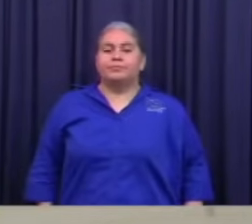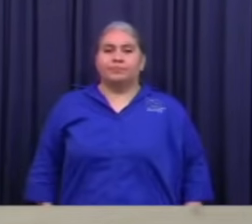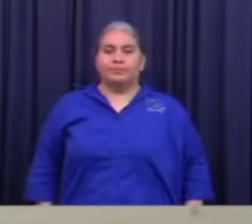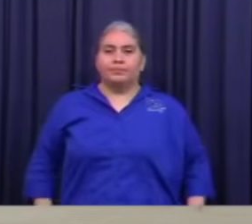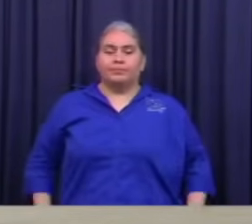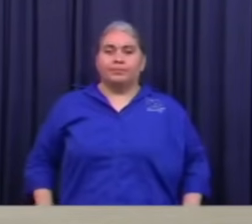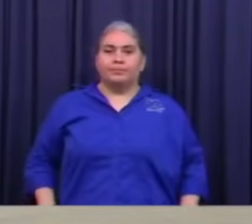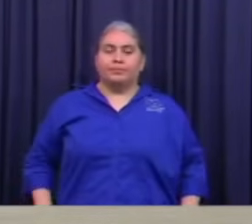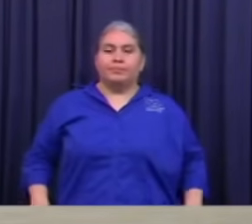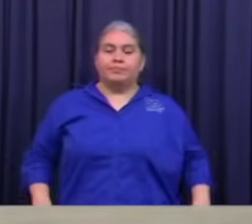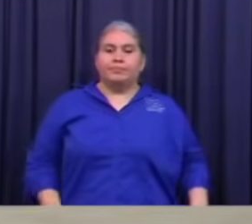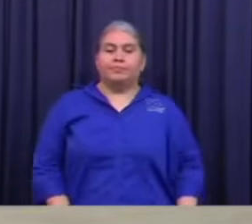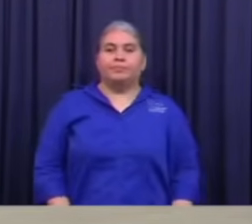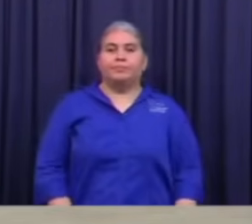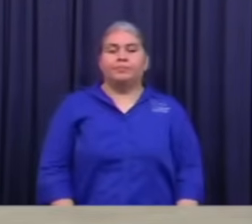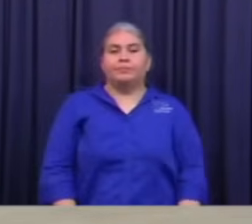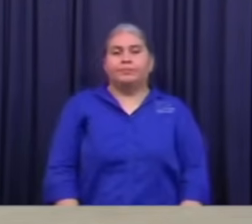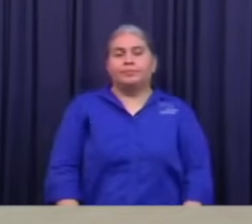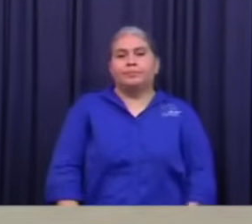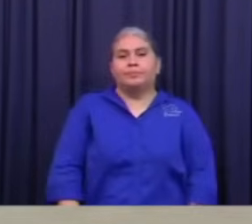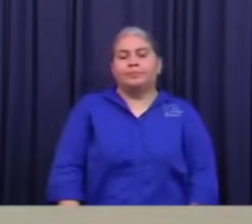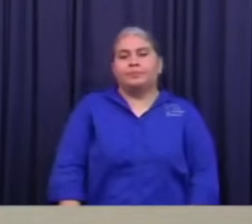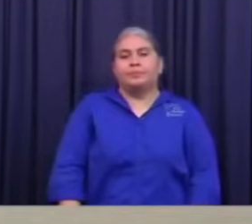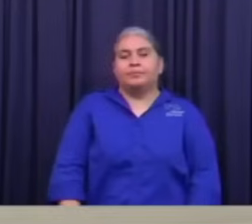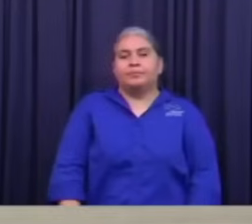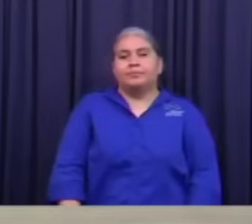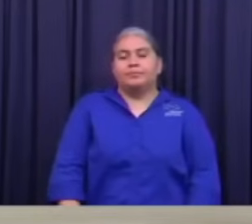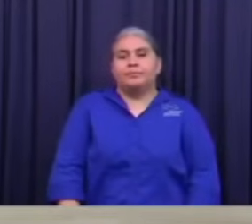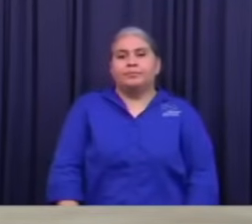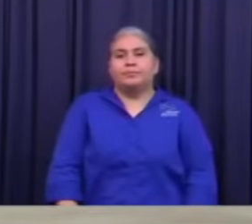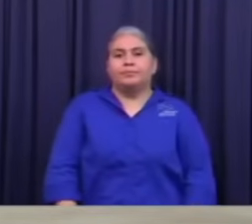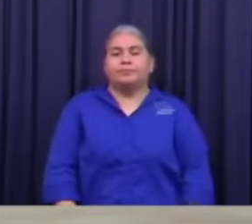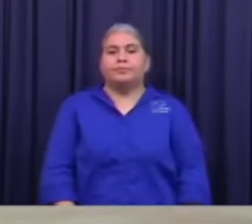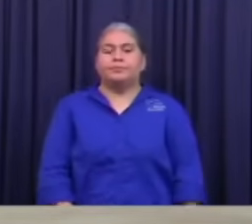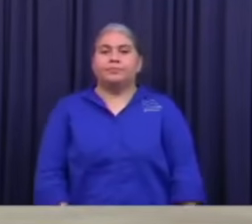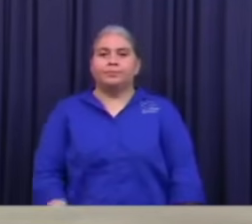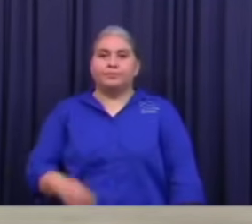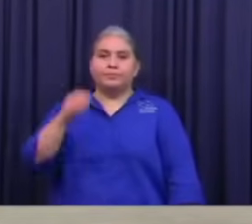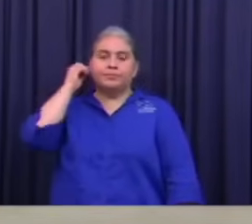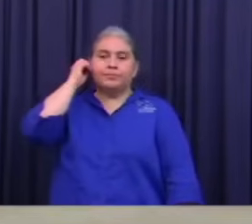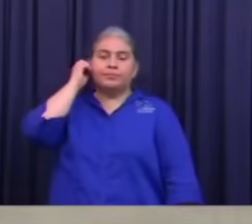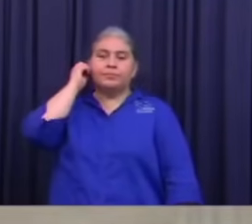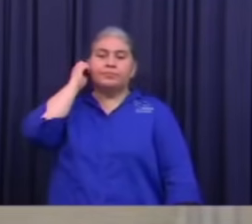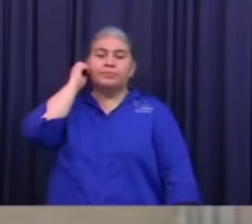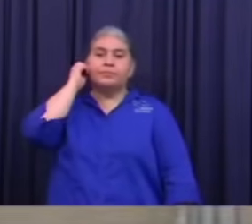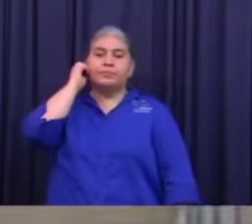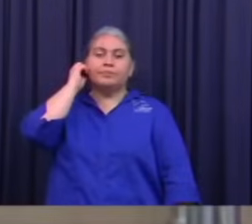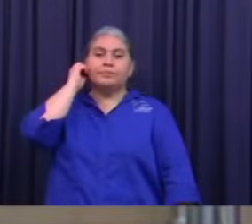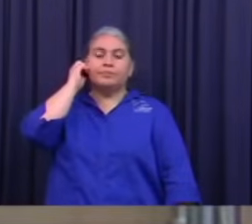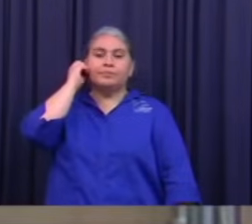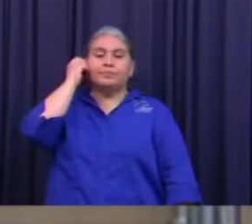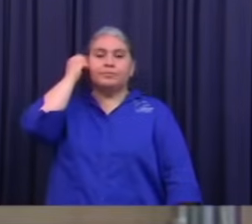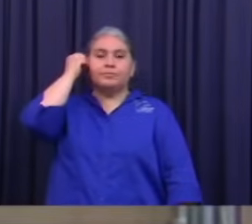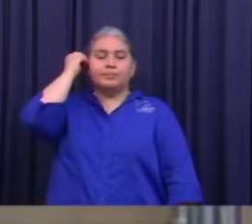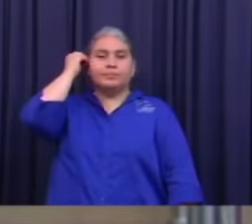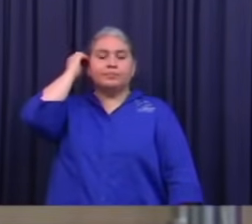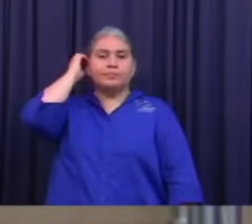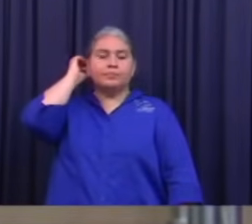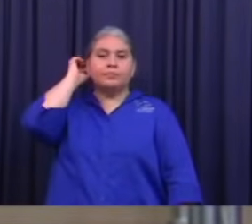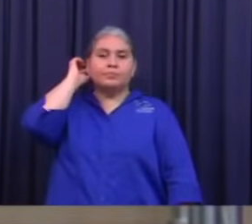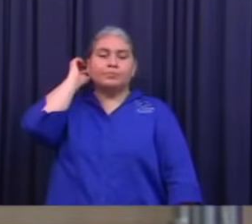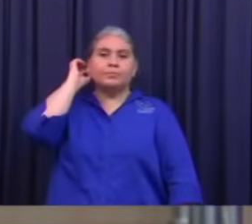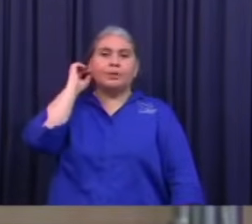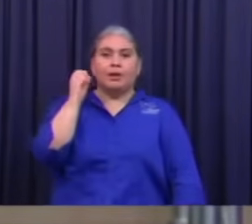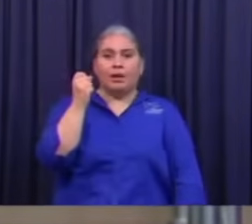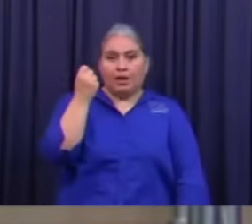vengan los que tienen que venir en el próximo servicio y aquí tengo otro montón de de mesas y me faltan las seis potestades de